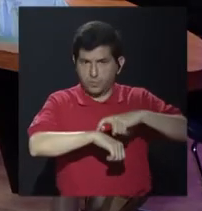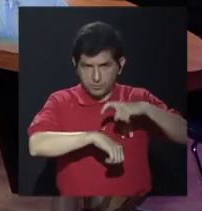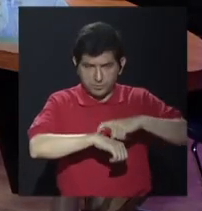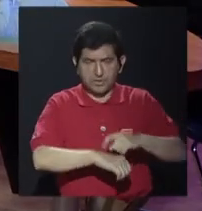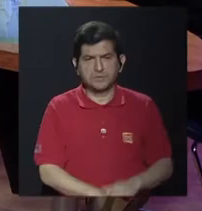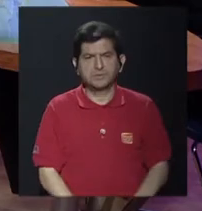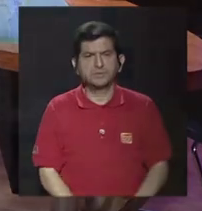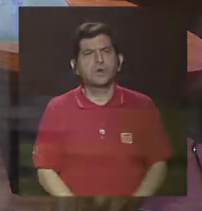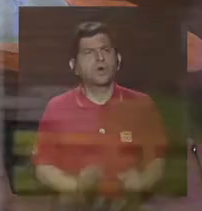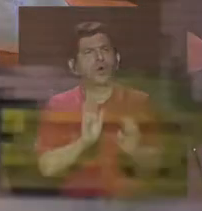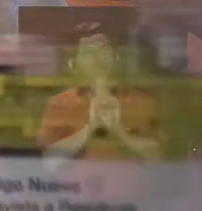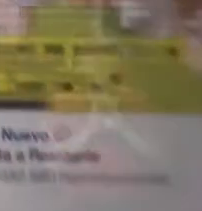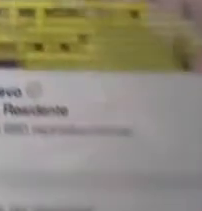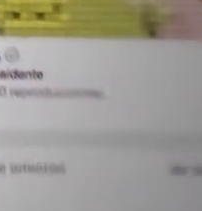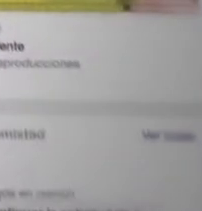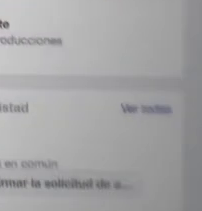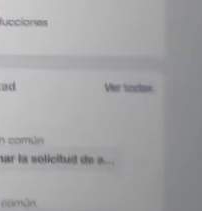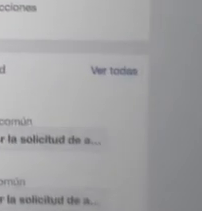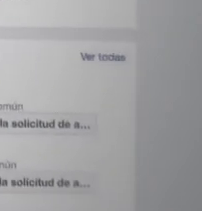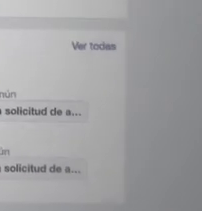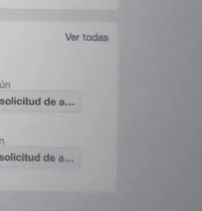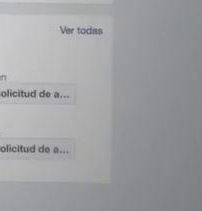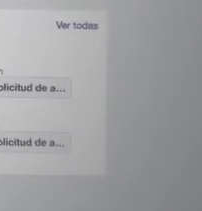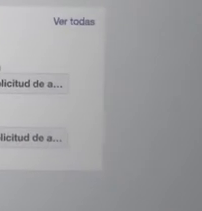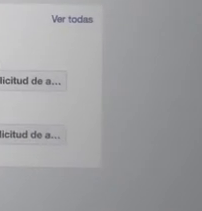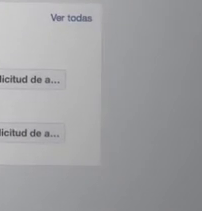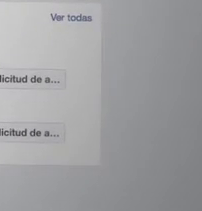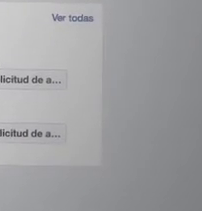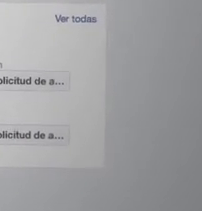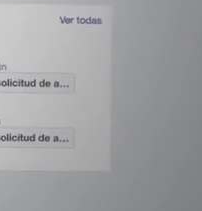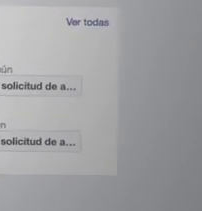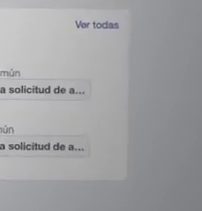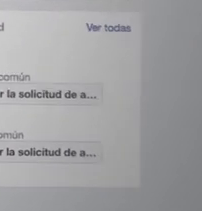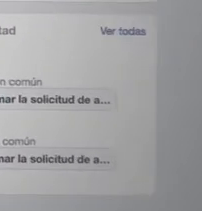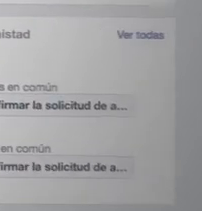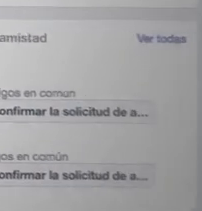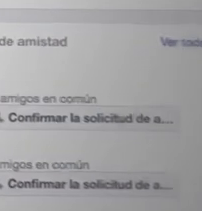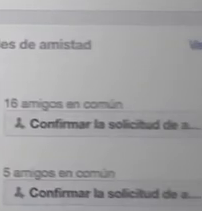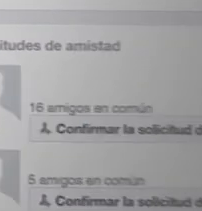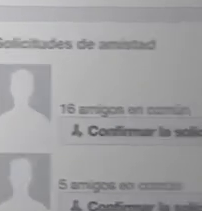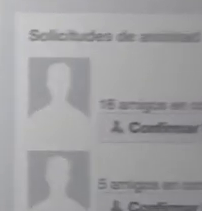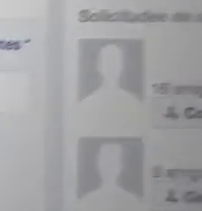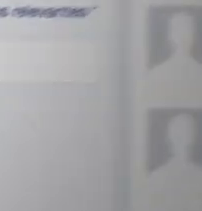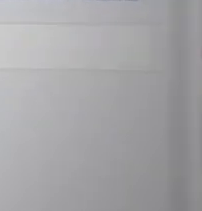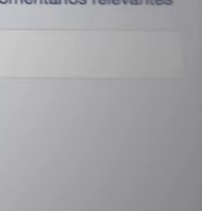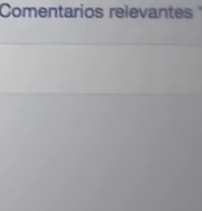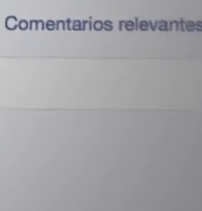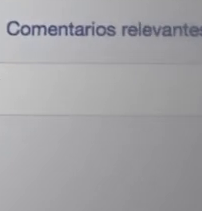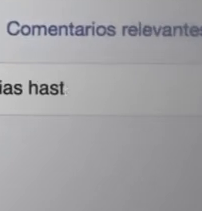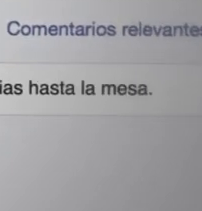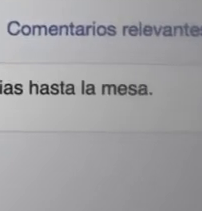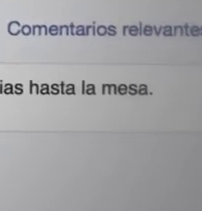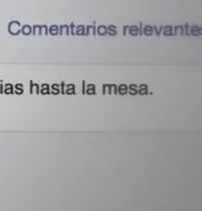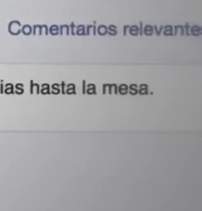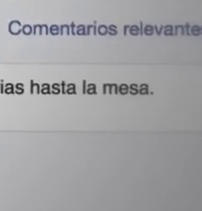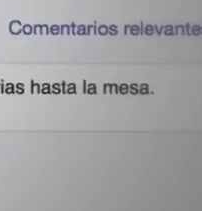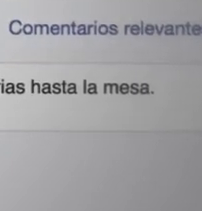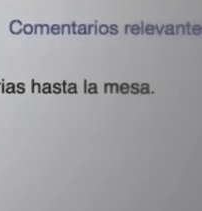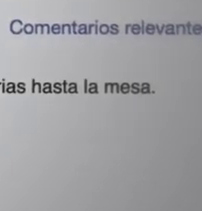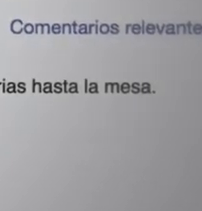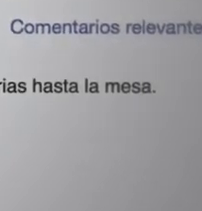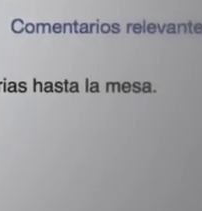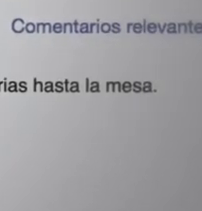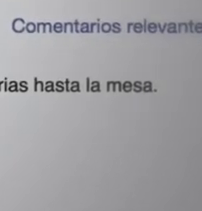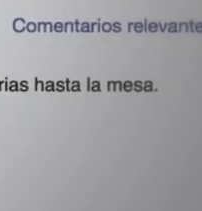digamos, por ejemplo, interactuar con redes sociales, que alguien nos diga, bueno, estamos hablando de algo súper profundo, ¿verdad? De cómo cambiar